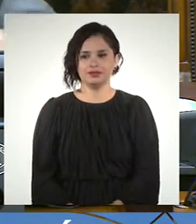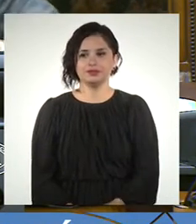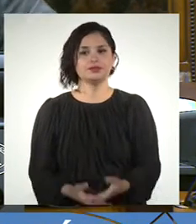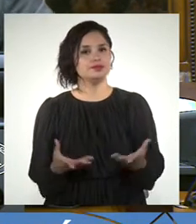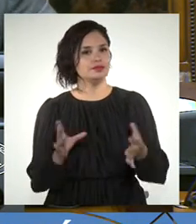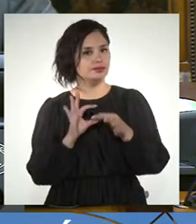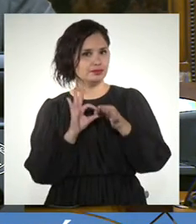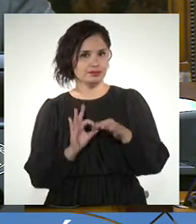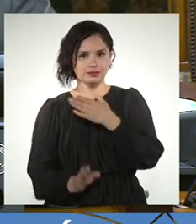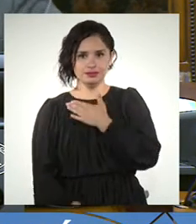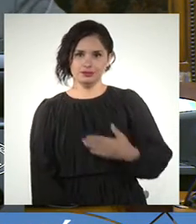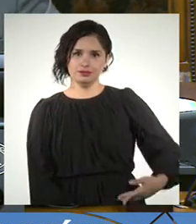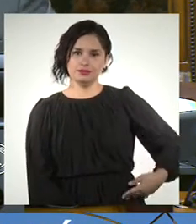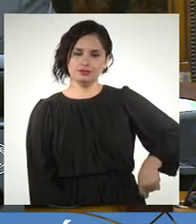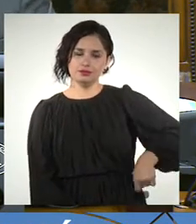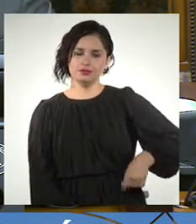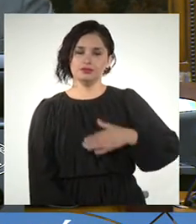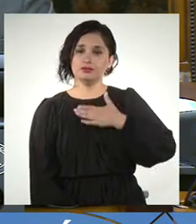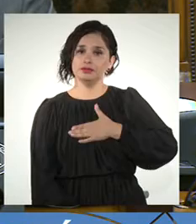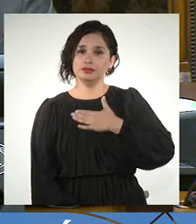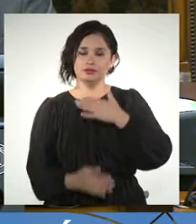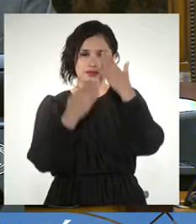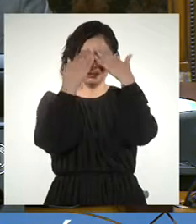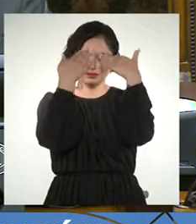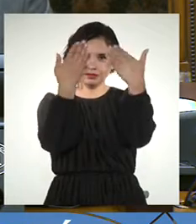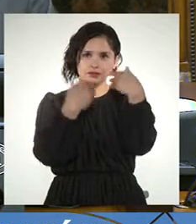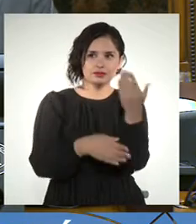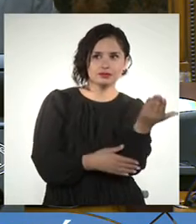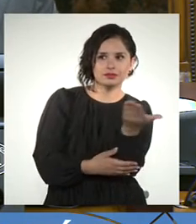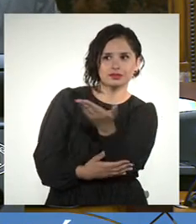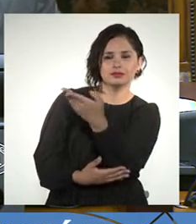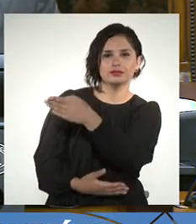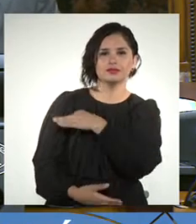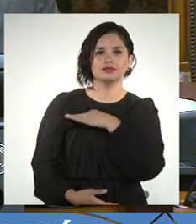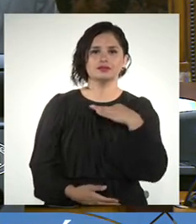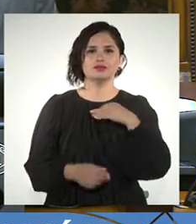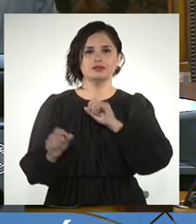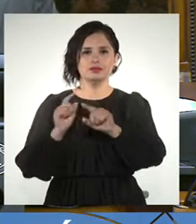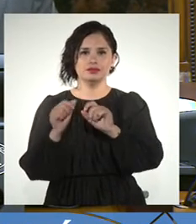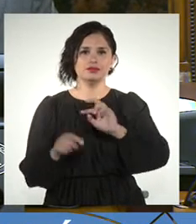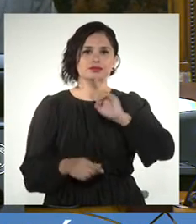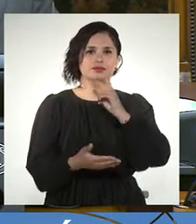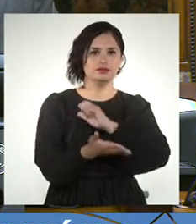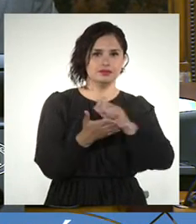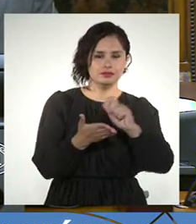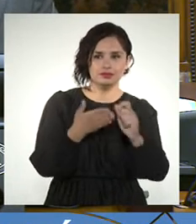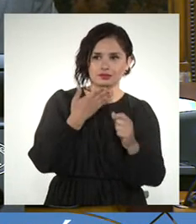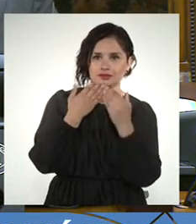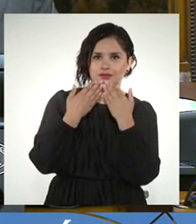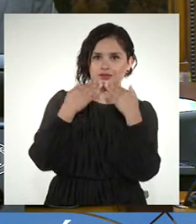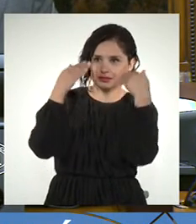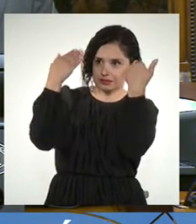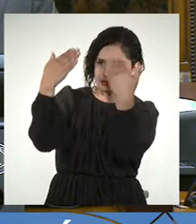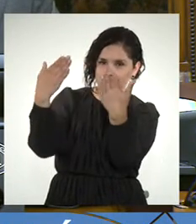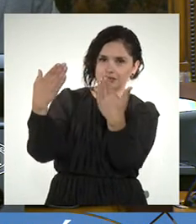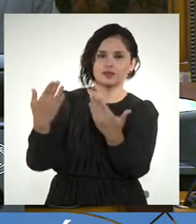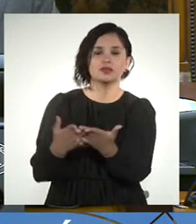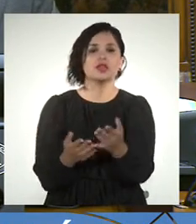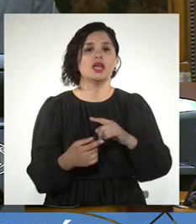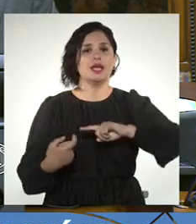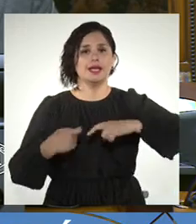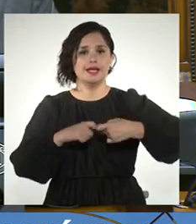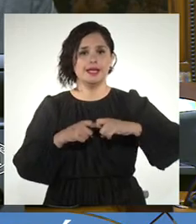Muchas gracias, presidente. Quiero saludar por su intermedio al ministro de Defensa, al subsecretario. En el debate en